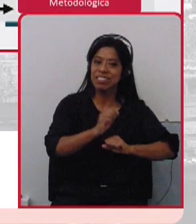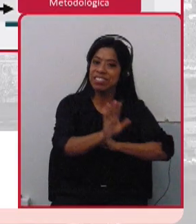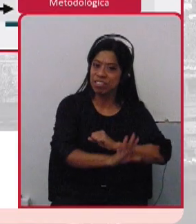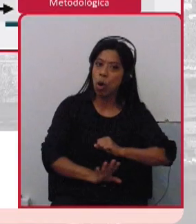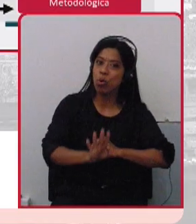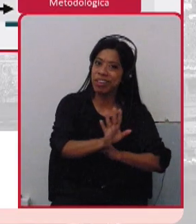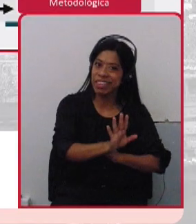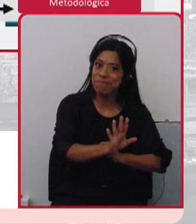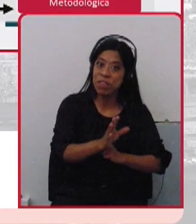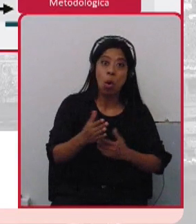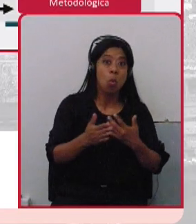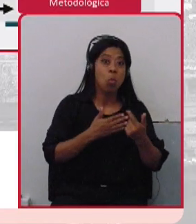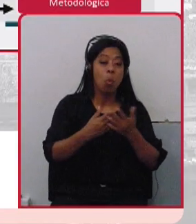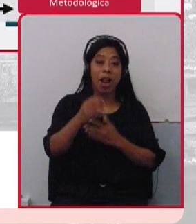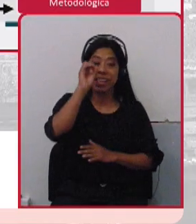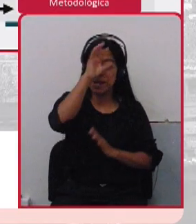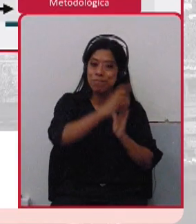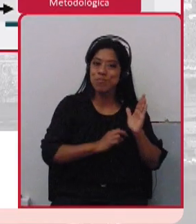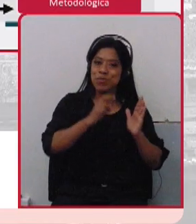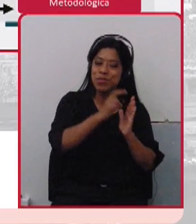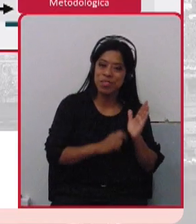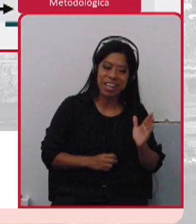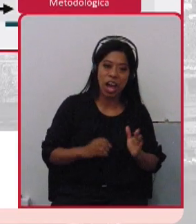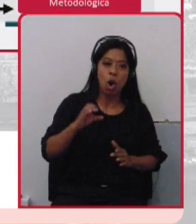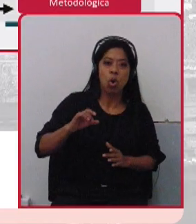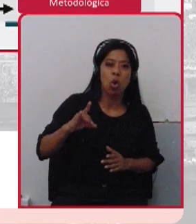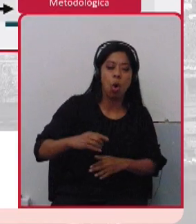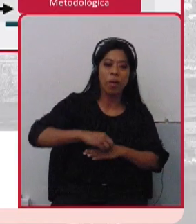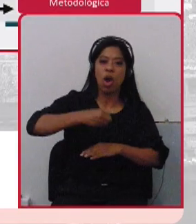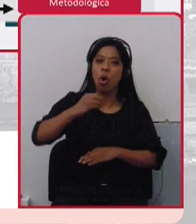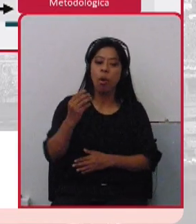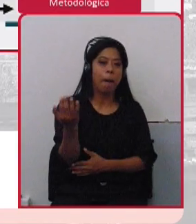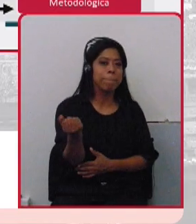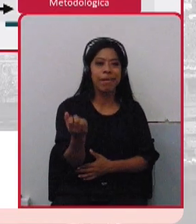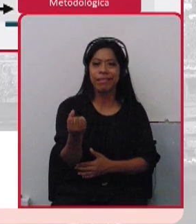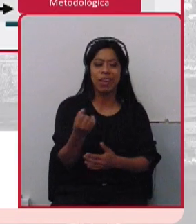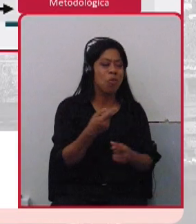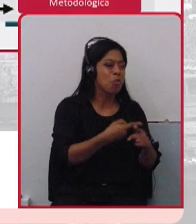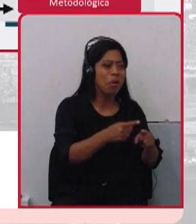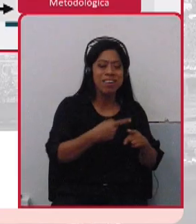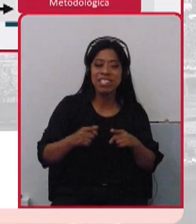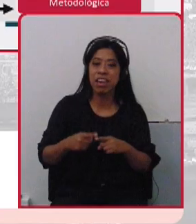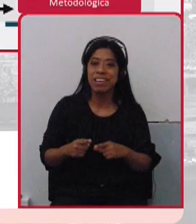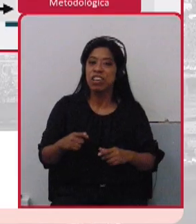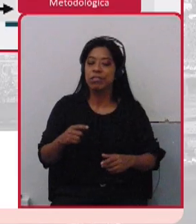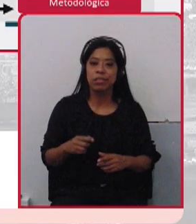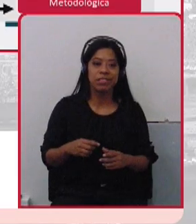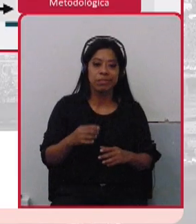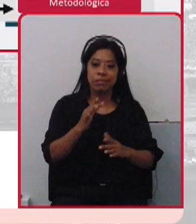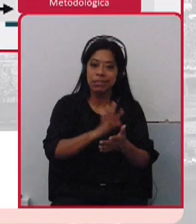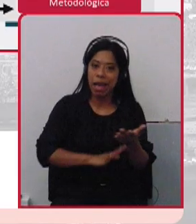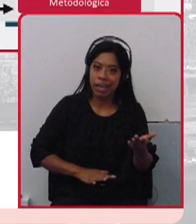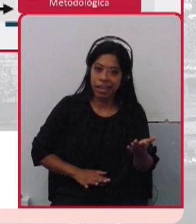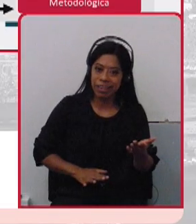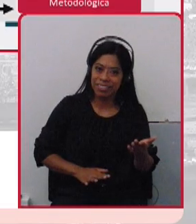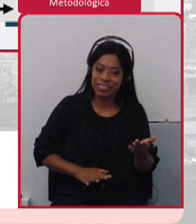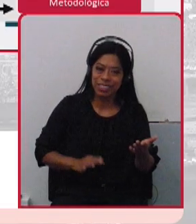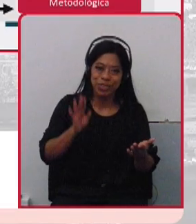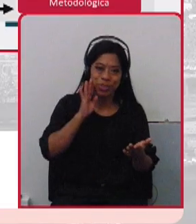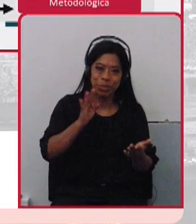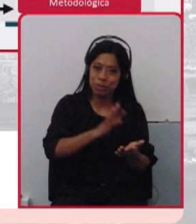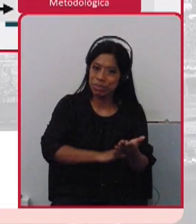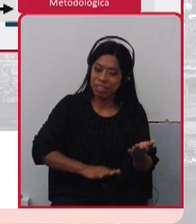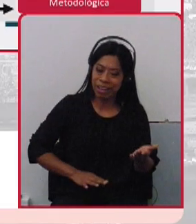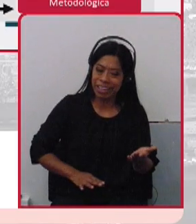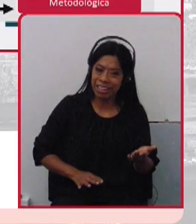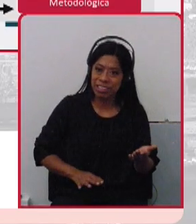Cualquier operación minera, por más cobre, oro, plata que pueda producir, si es que la dañamos con sangre, no hay